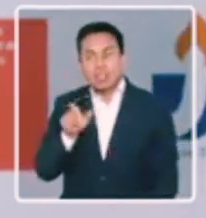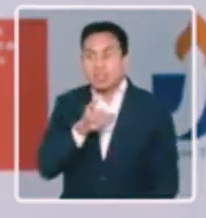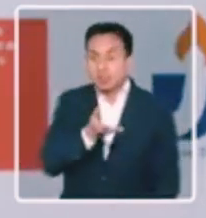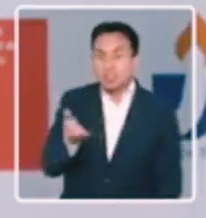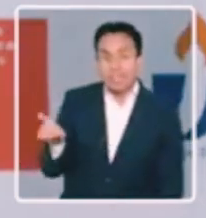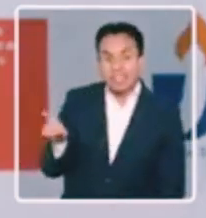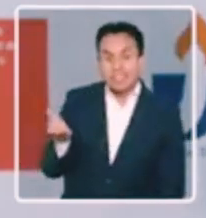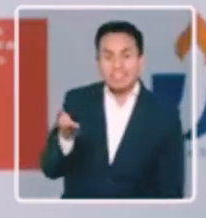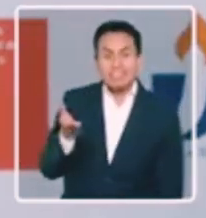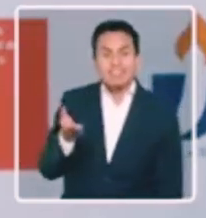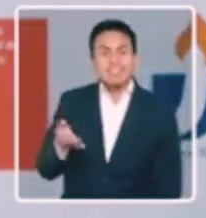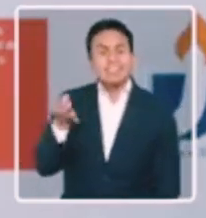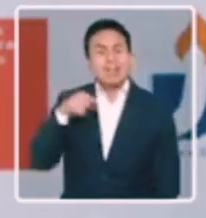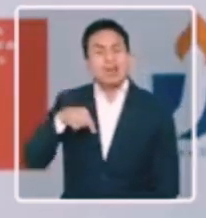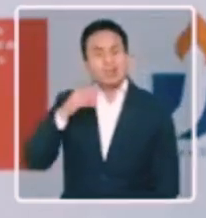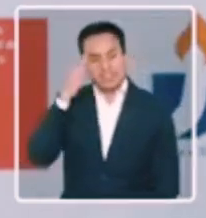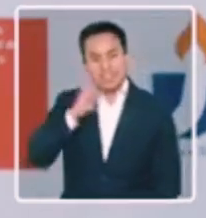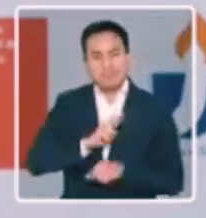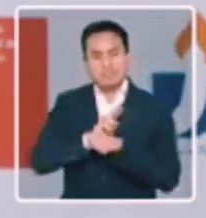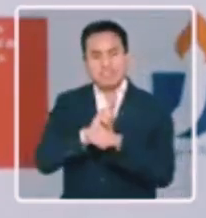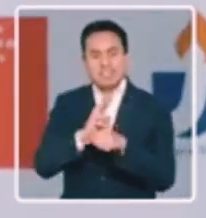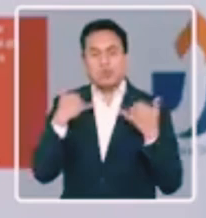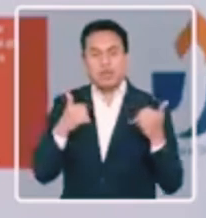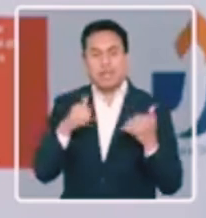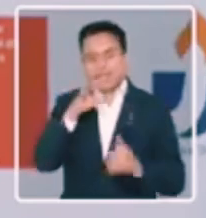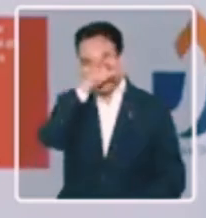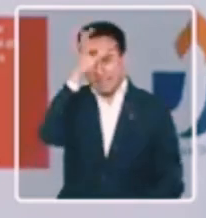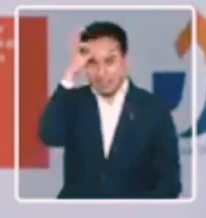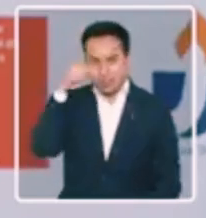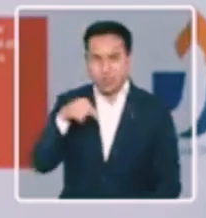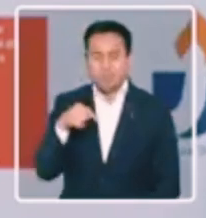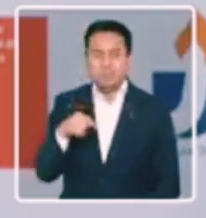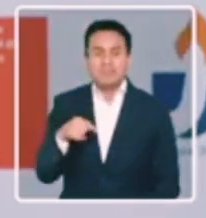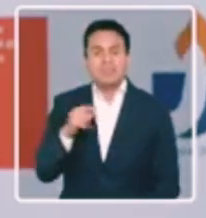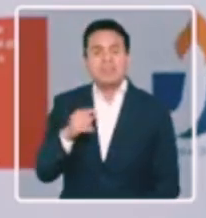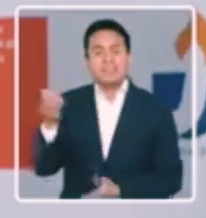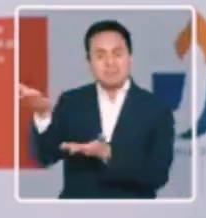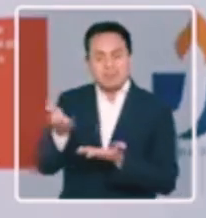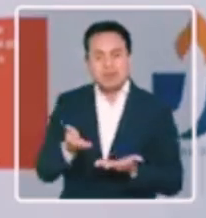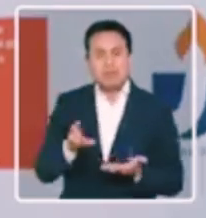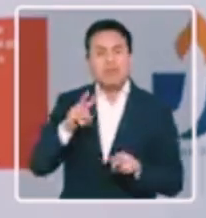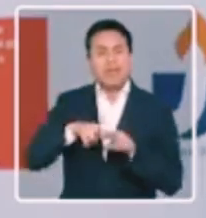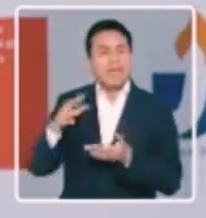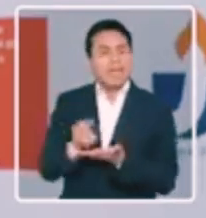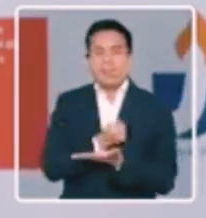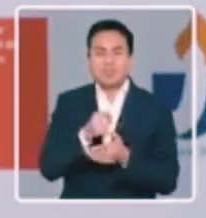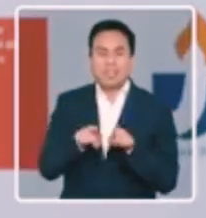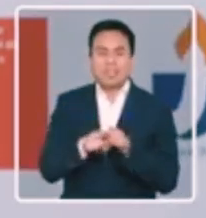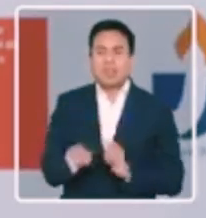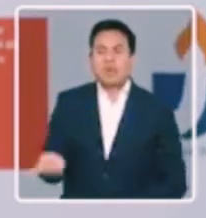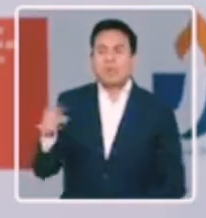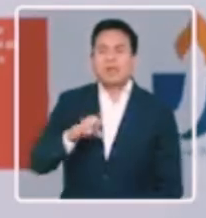ustedes nos decían hoy día nuestros representantes juegan en temuco Así que los van a recibir ahí como Héroes cuando vuelvan a